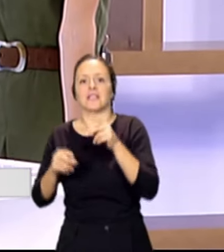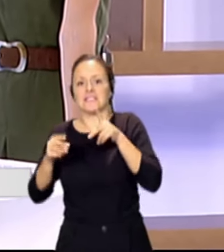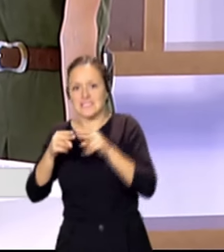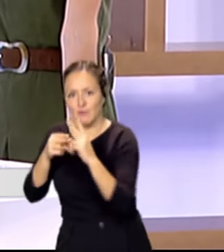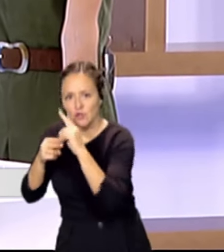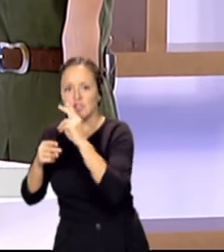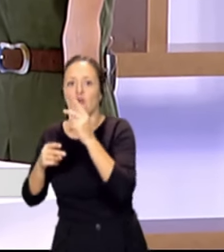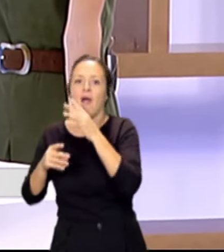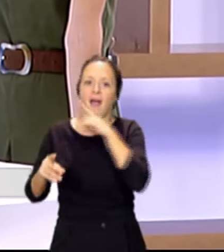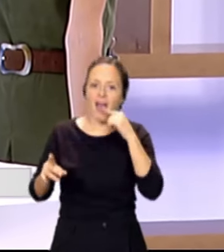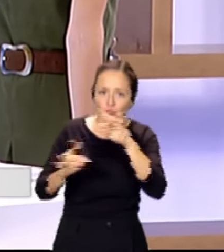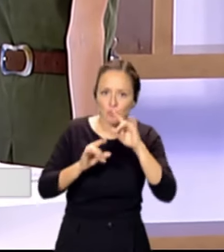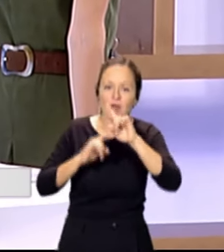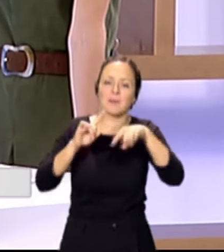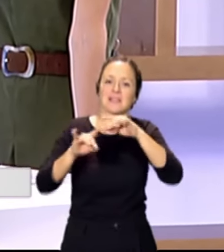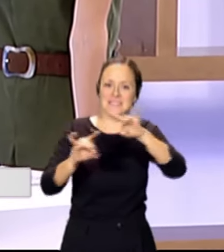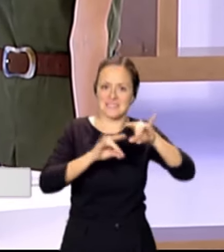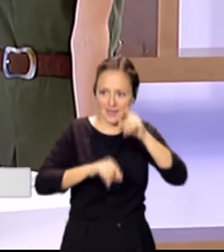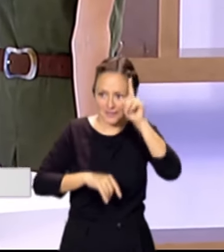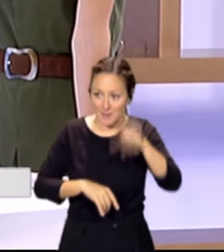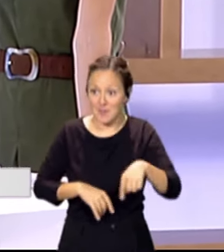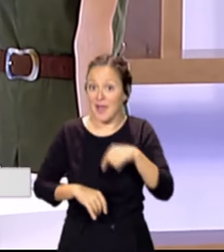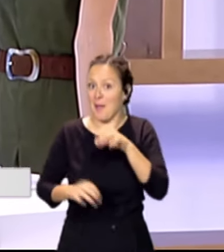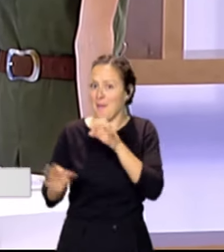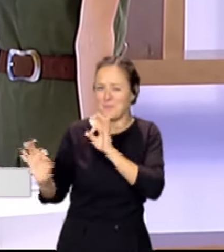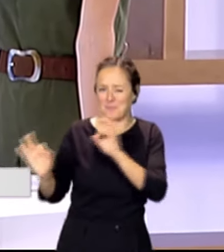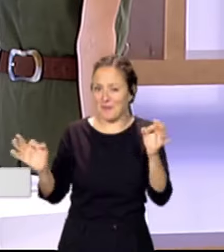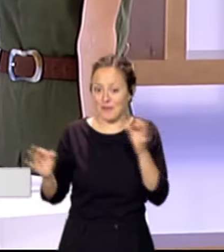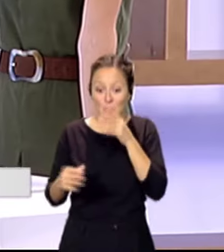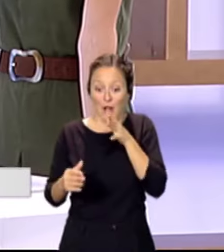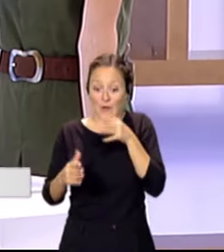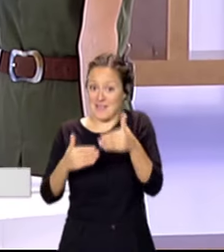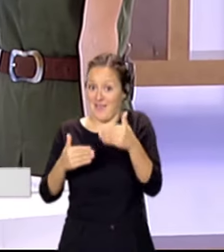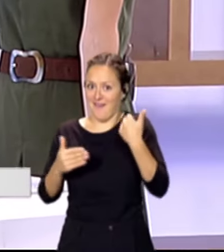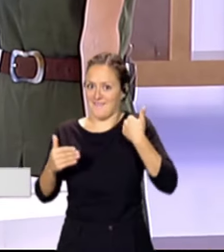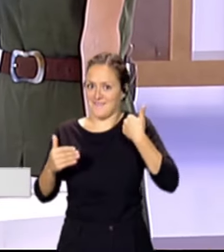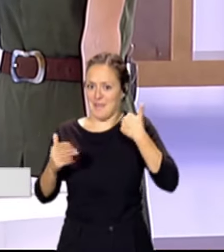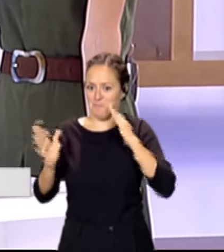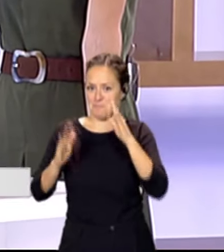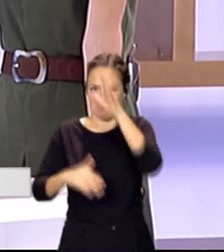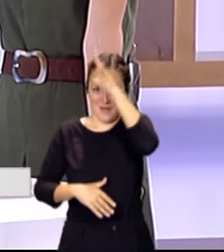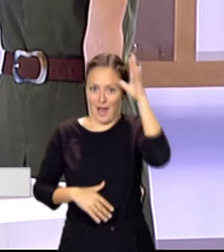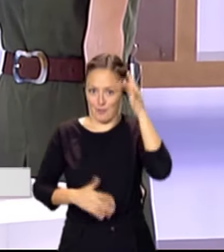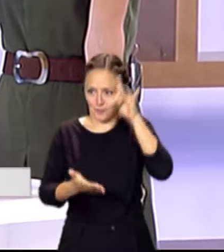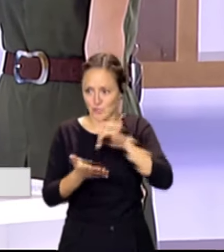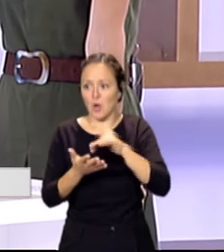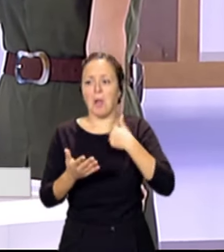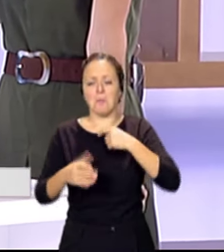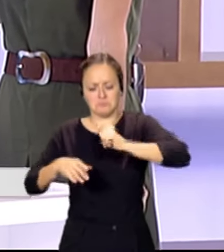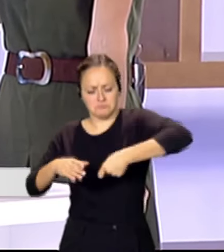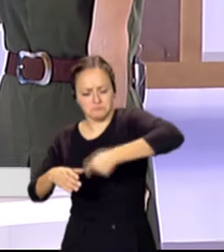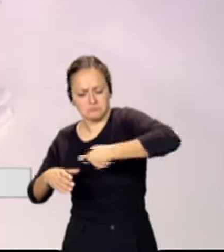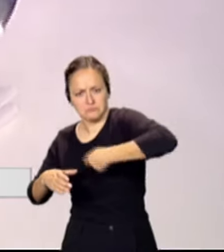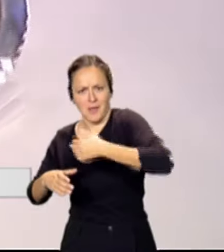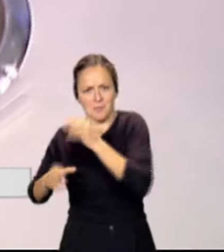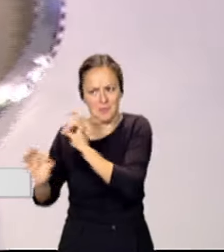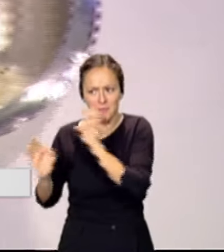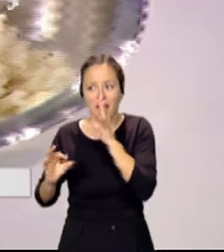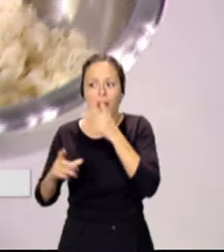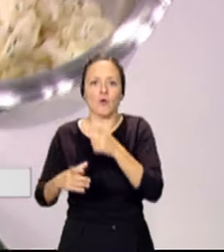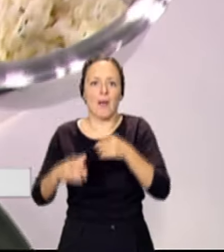y la mezcla nos queda perfecta para este verano que ya empieza a apretar el calor entonces yo creo que va muy bien ya la tengo aquí la mezcla hecha y ahora lo vamos a